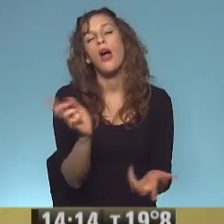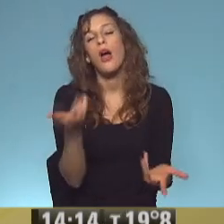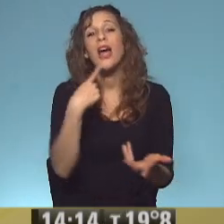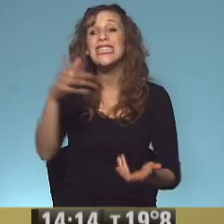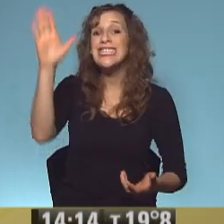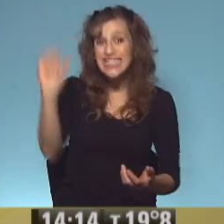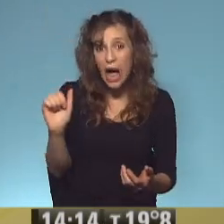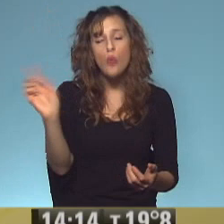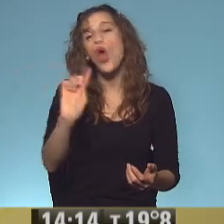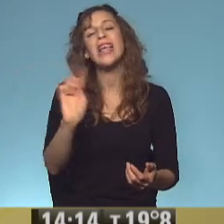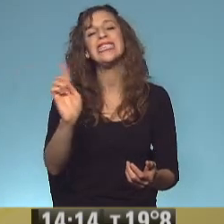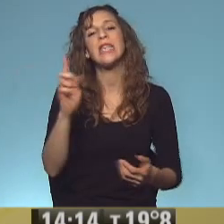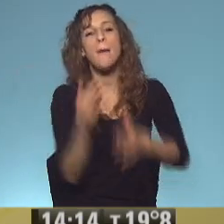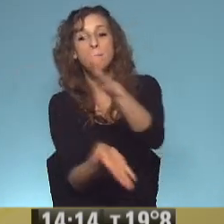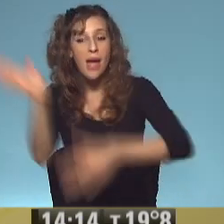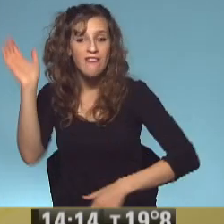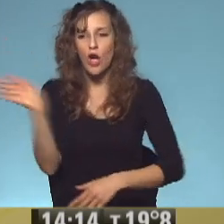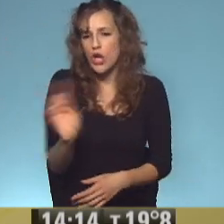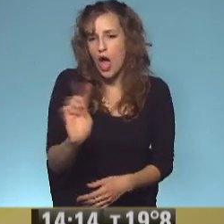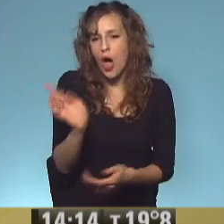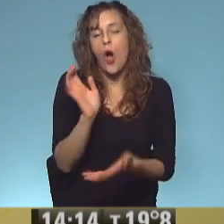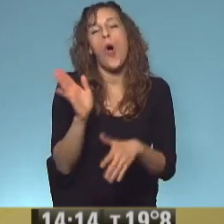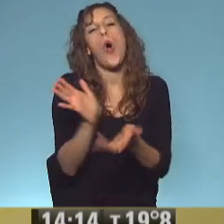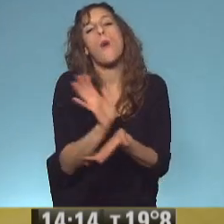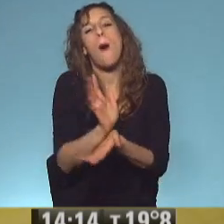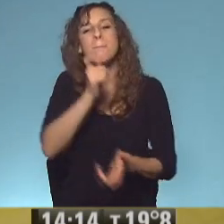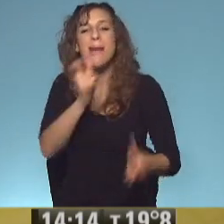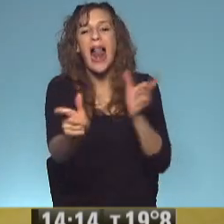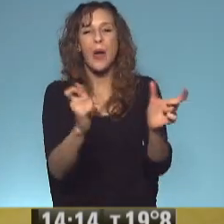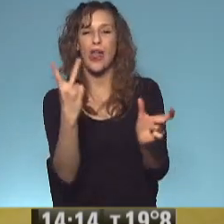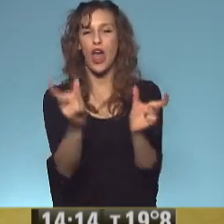palabras que saludan. Ah, sí, sí.